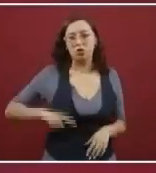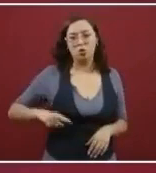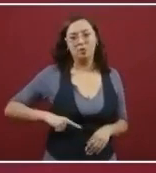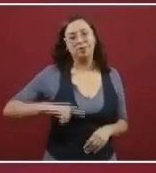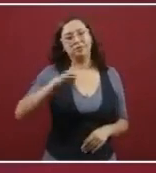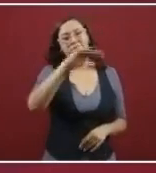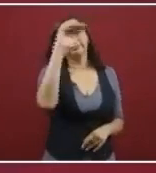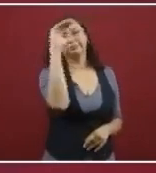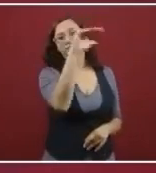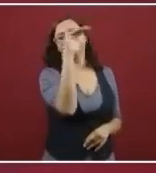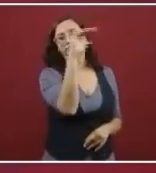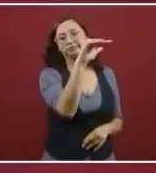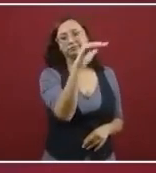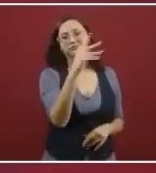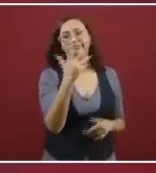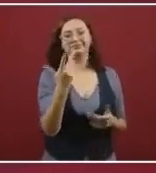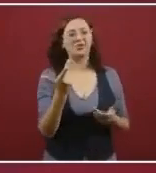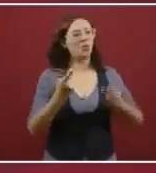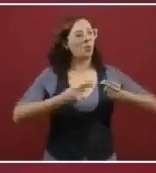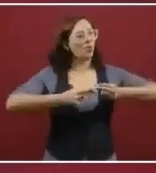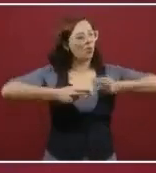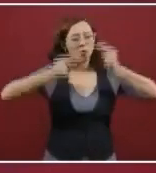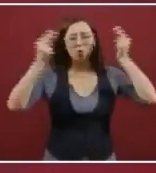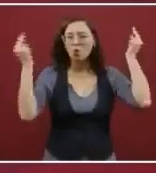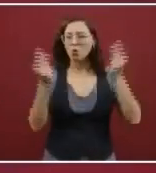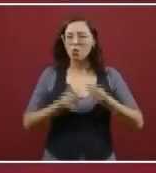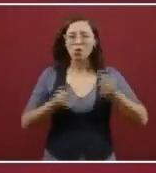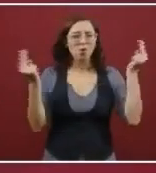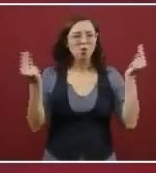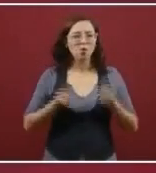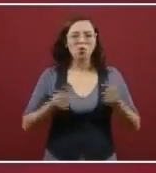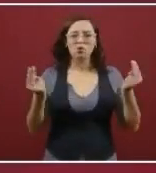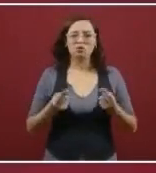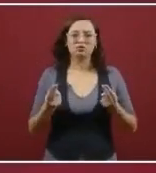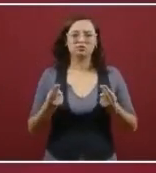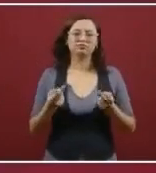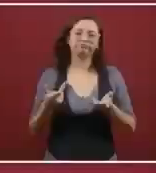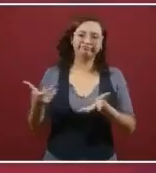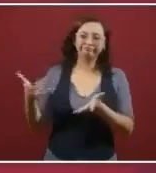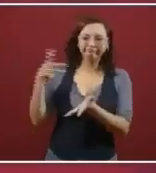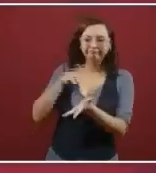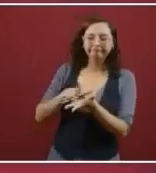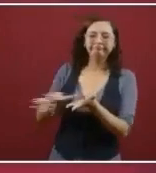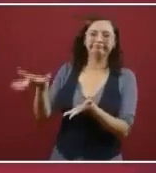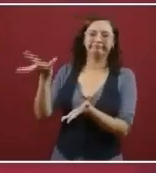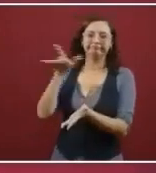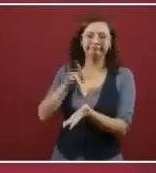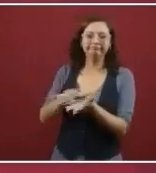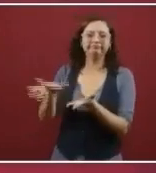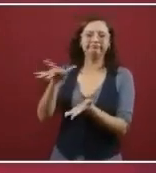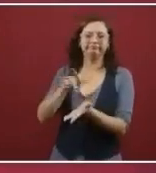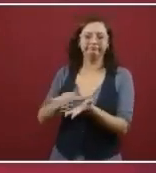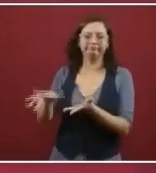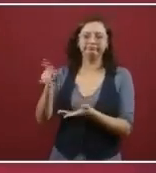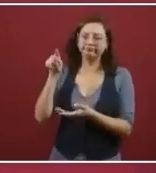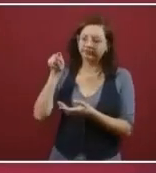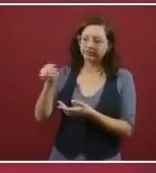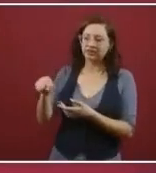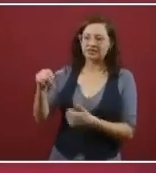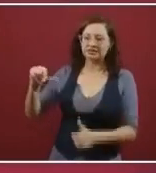que con urgencia se apoye el